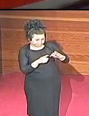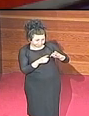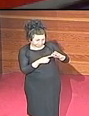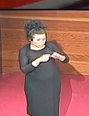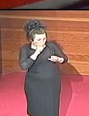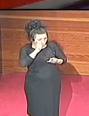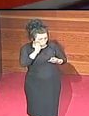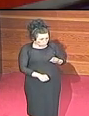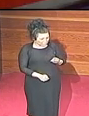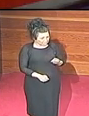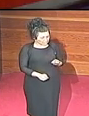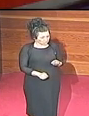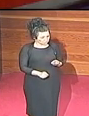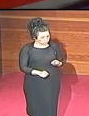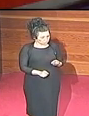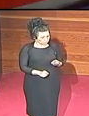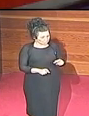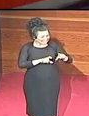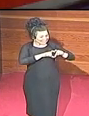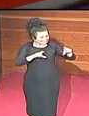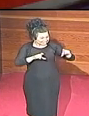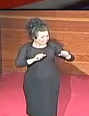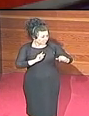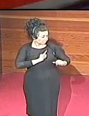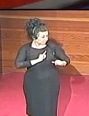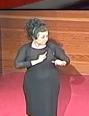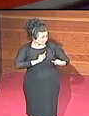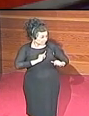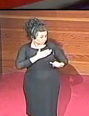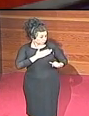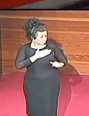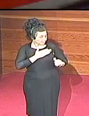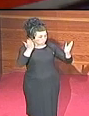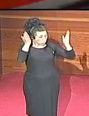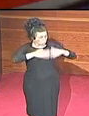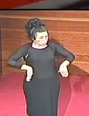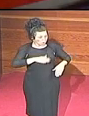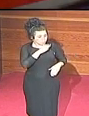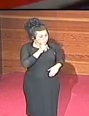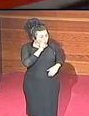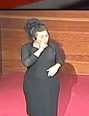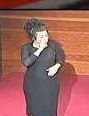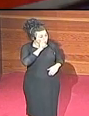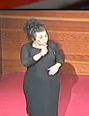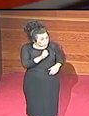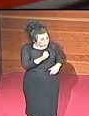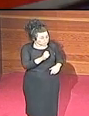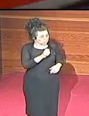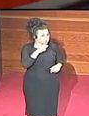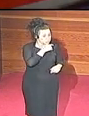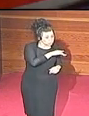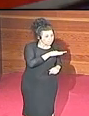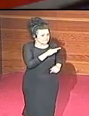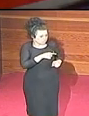tiene entidad propia como Estado-nación, porque ucranianos y rusos, y bielorrusos, por